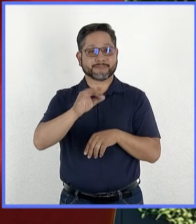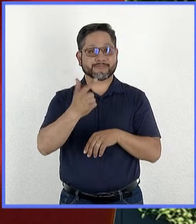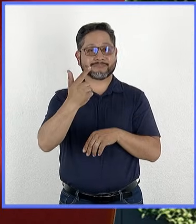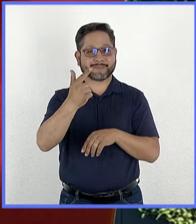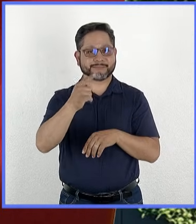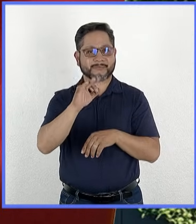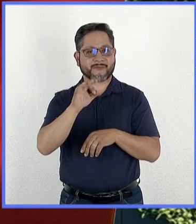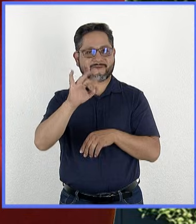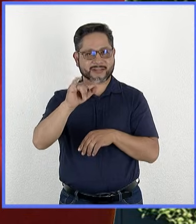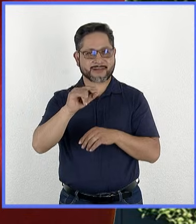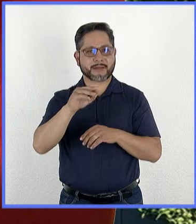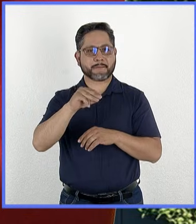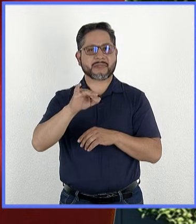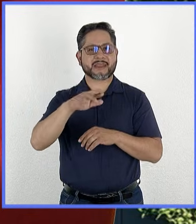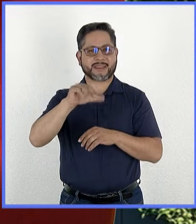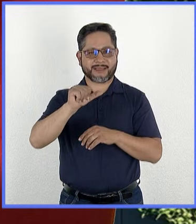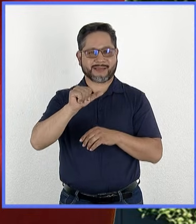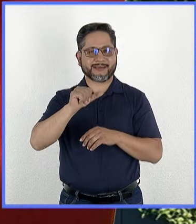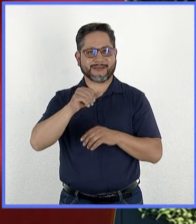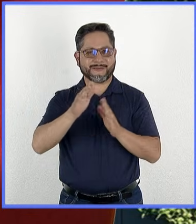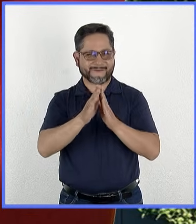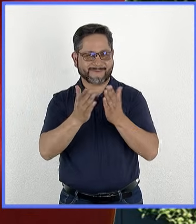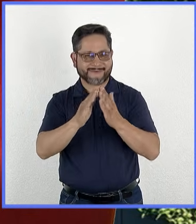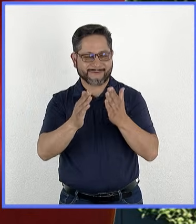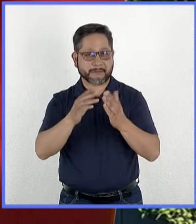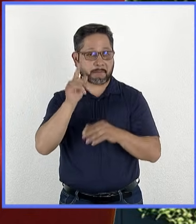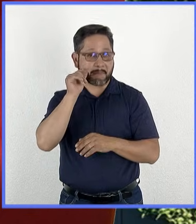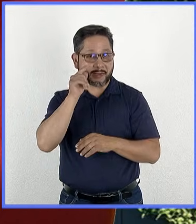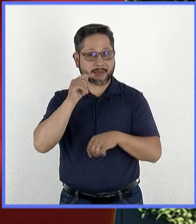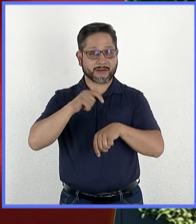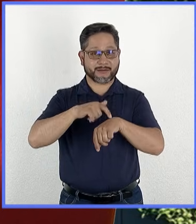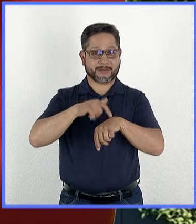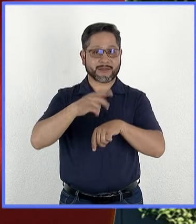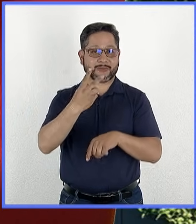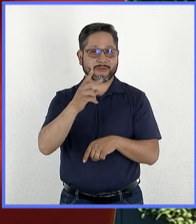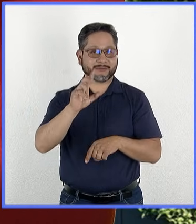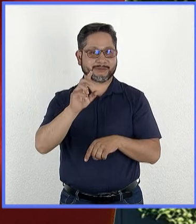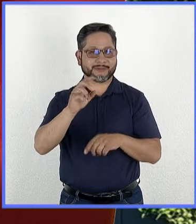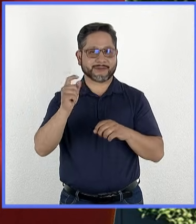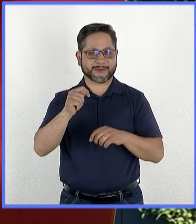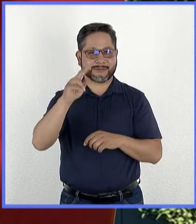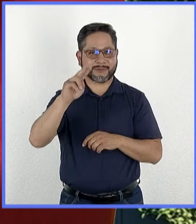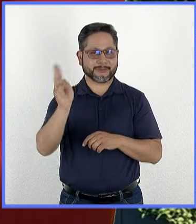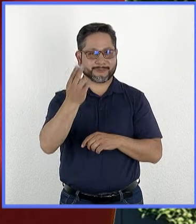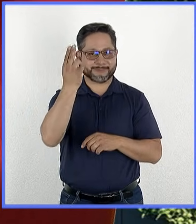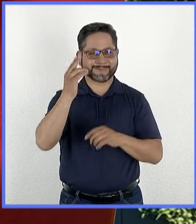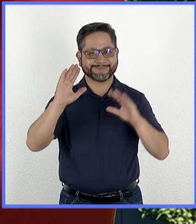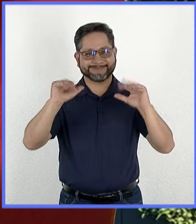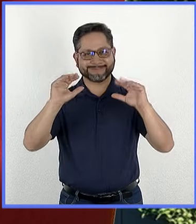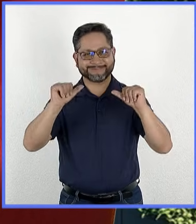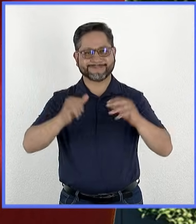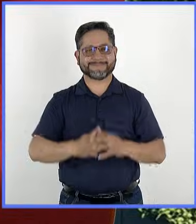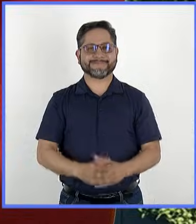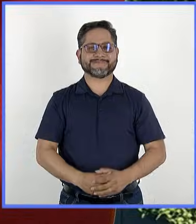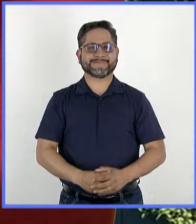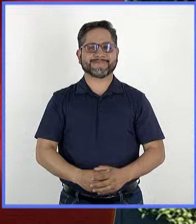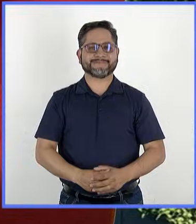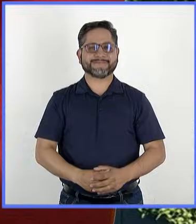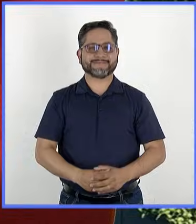la FIL Minería. Ahí nos vemos y también nos encontramos aquí mañana, 2:30 de la tarde en TV UNAM. Adiós.